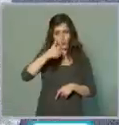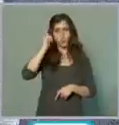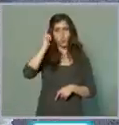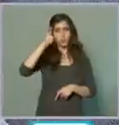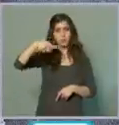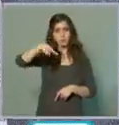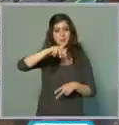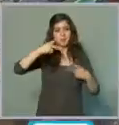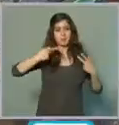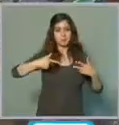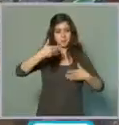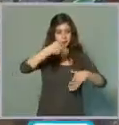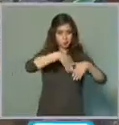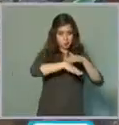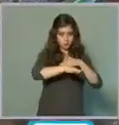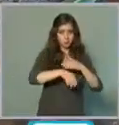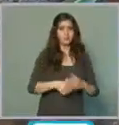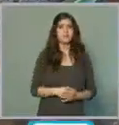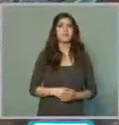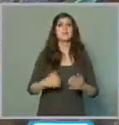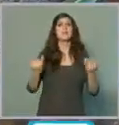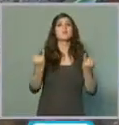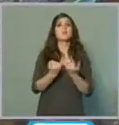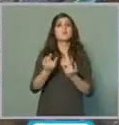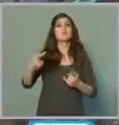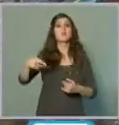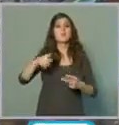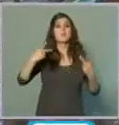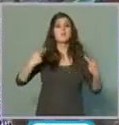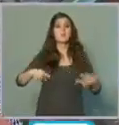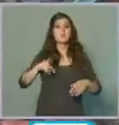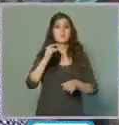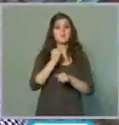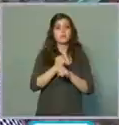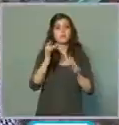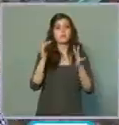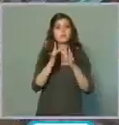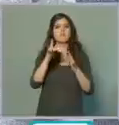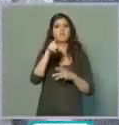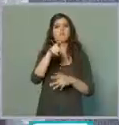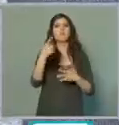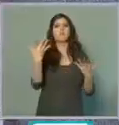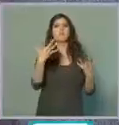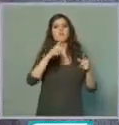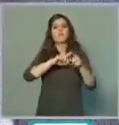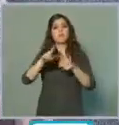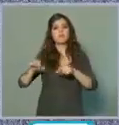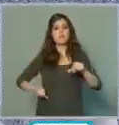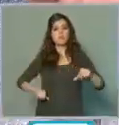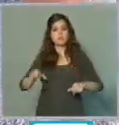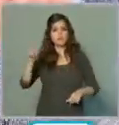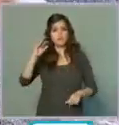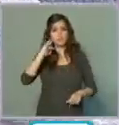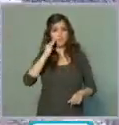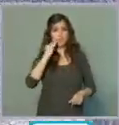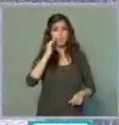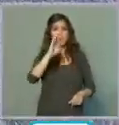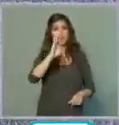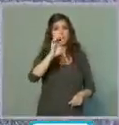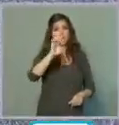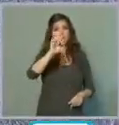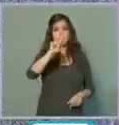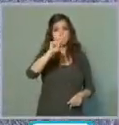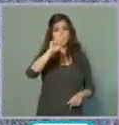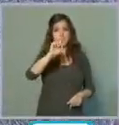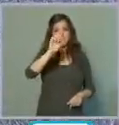Y bueno, invita también al público a que te siga a través de las redes sociales para que esté al pendiente de todo lo que andas haciendo. Gracias. En Facebook es beto.hale